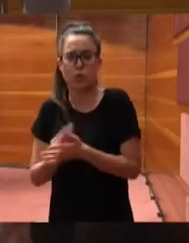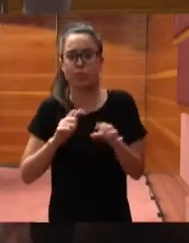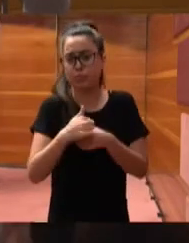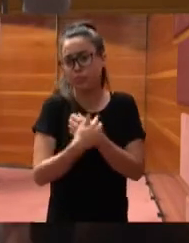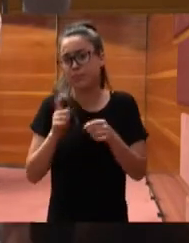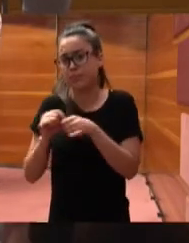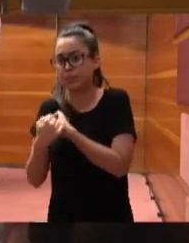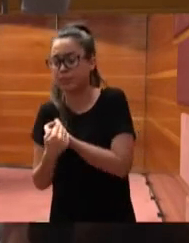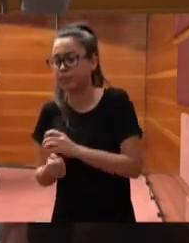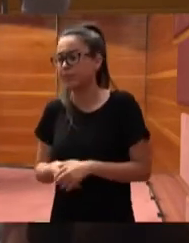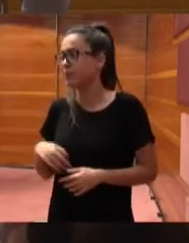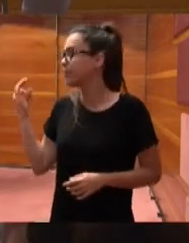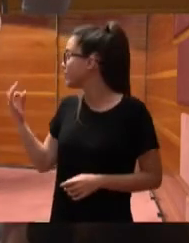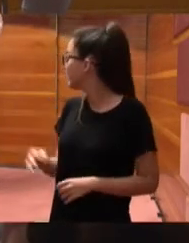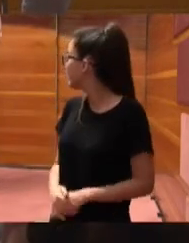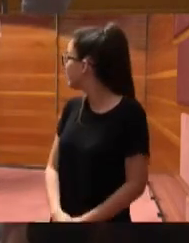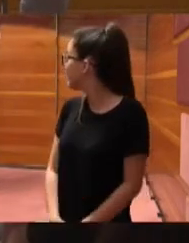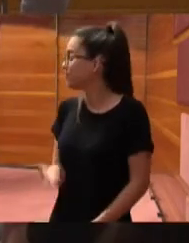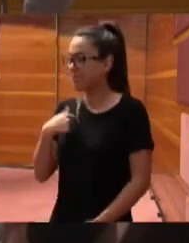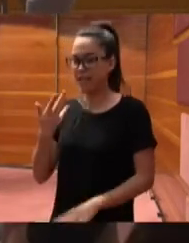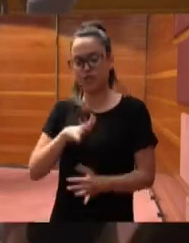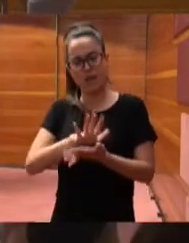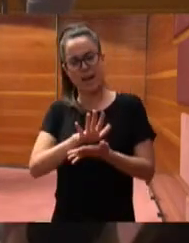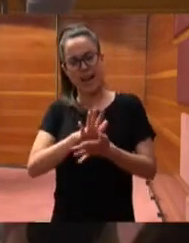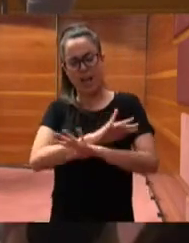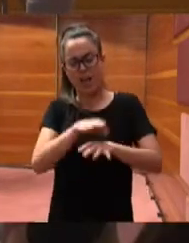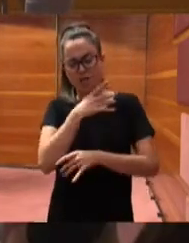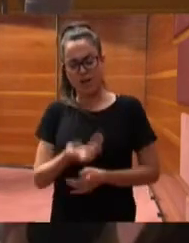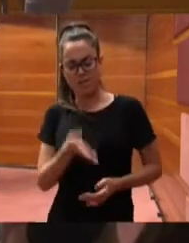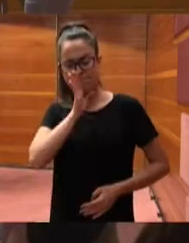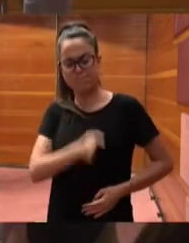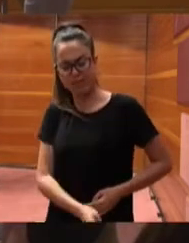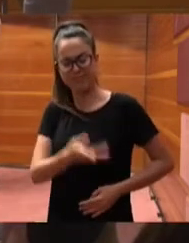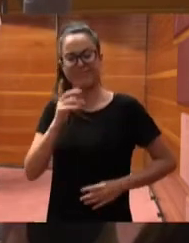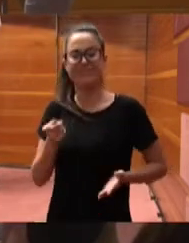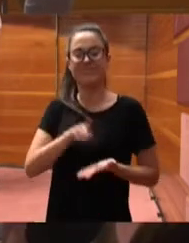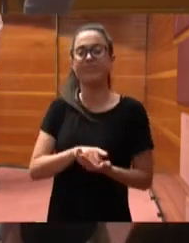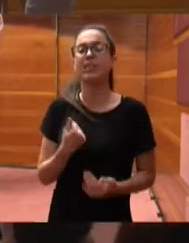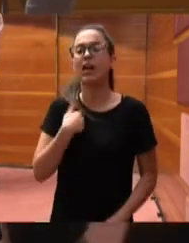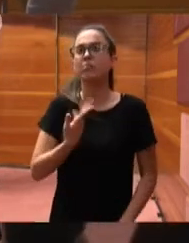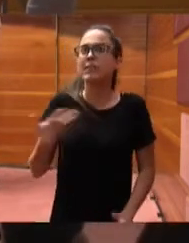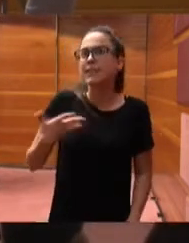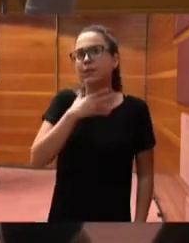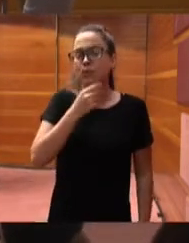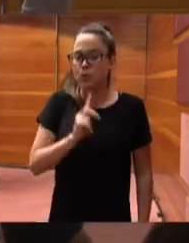así en caliente. Yo estaba relajado y entro de nuevo. A mí de entrada la idea no me gusta. Ahora